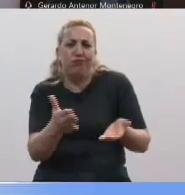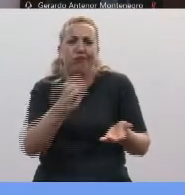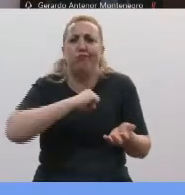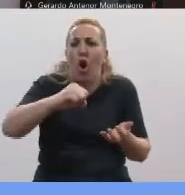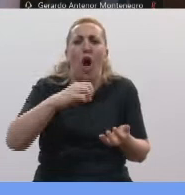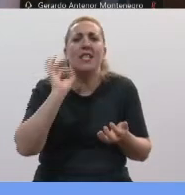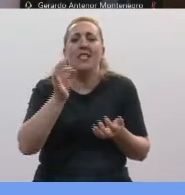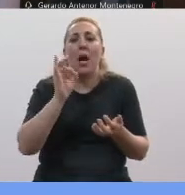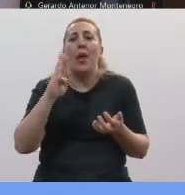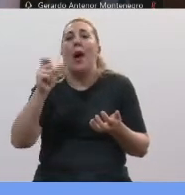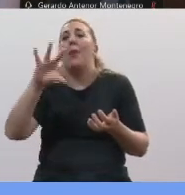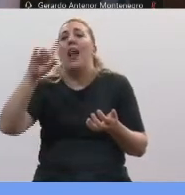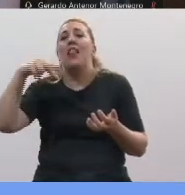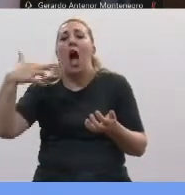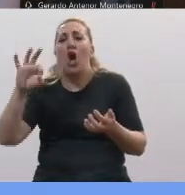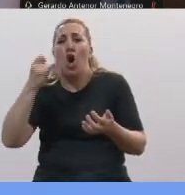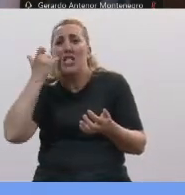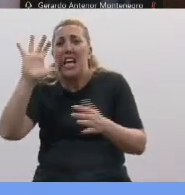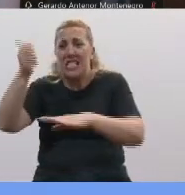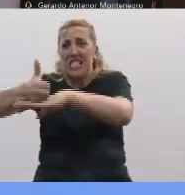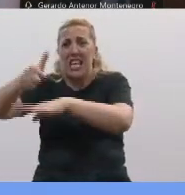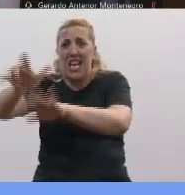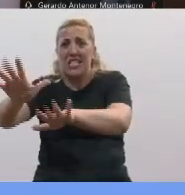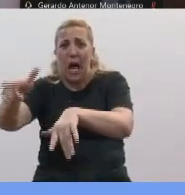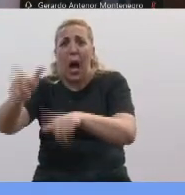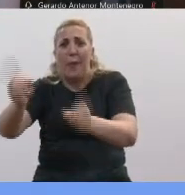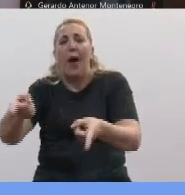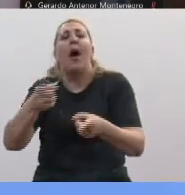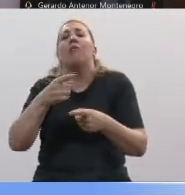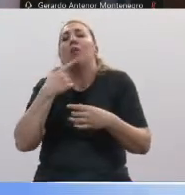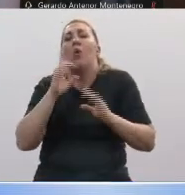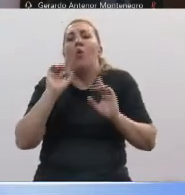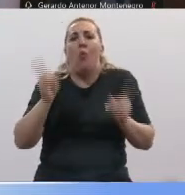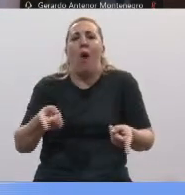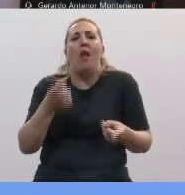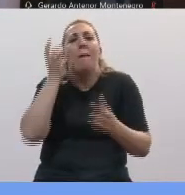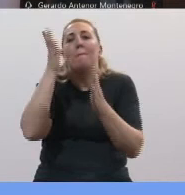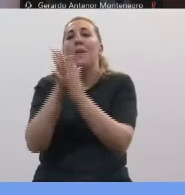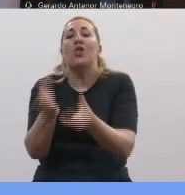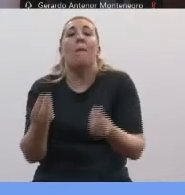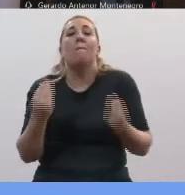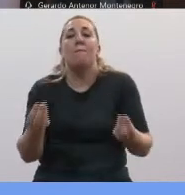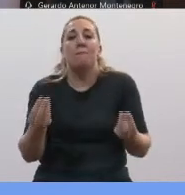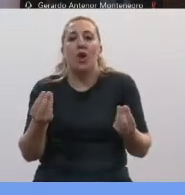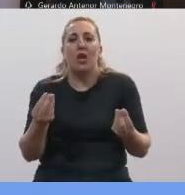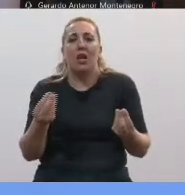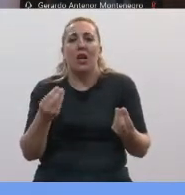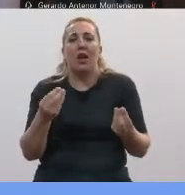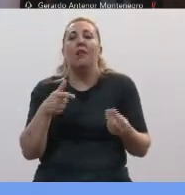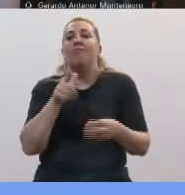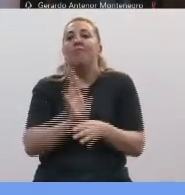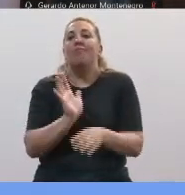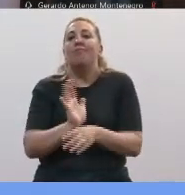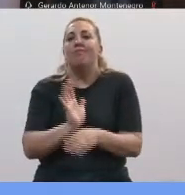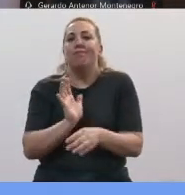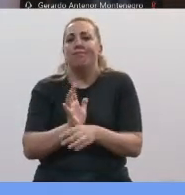sabía que Valdano estaba ahí listo para hacerlo. Y sin embargo le pidió perdón. ¿Por qué? Porque él vio, se la morfó, como le